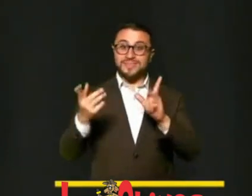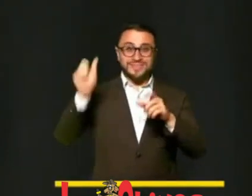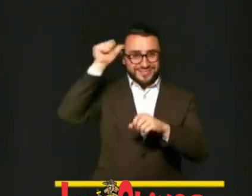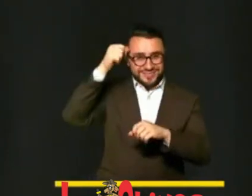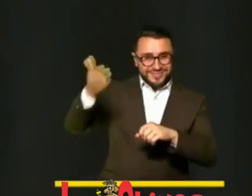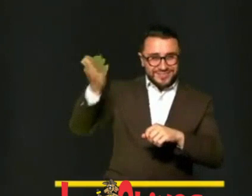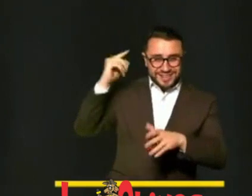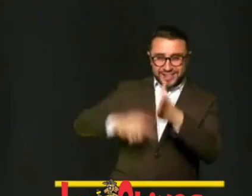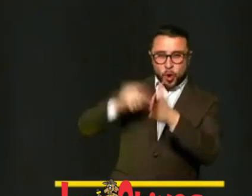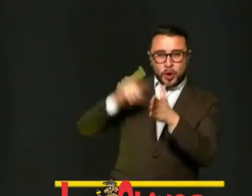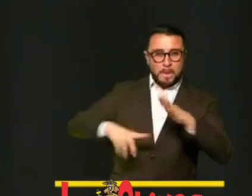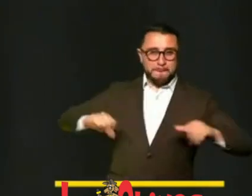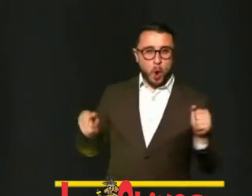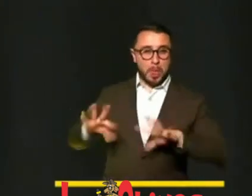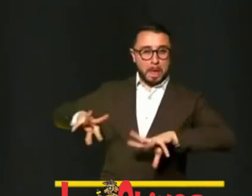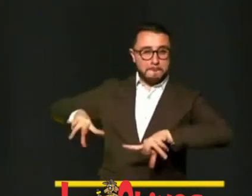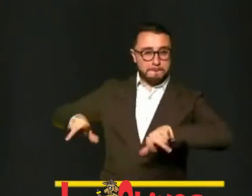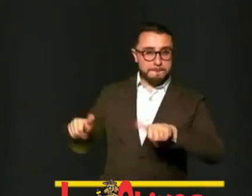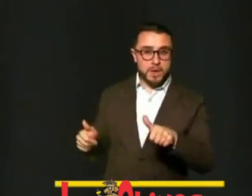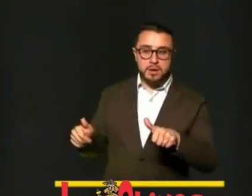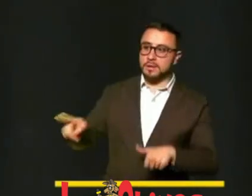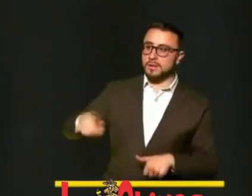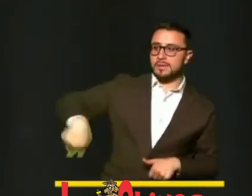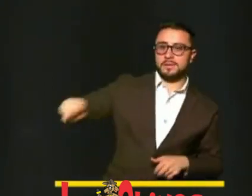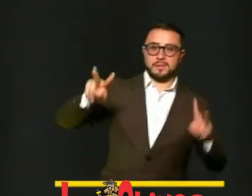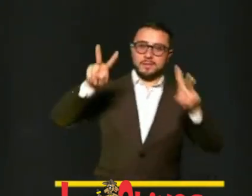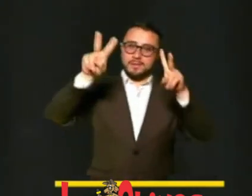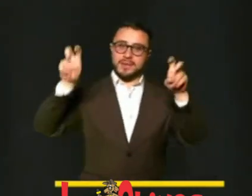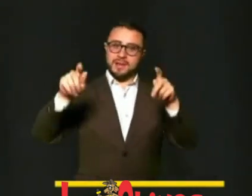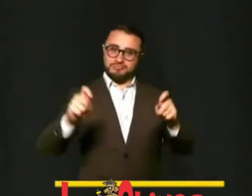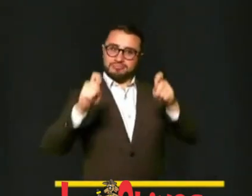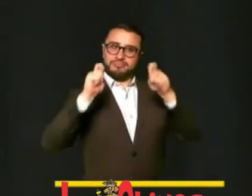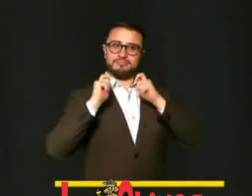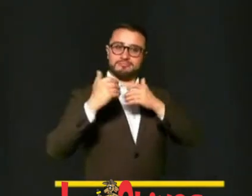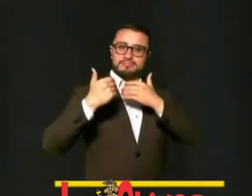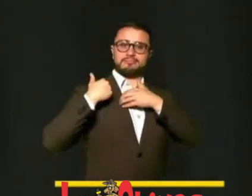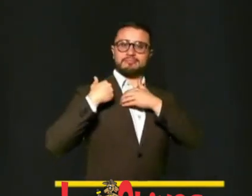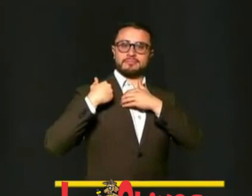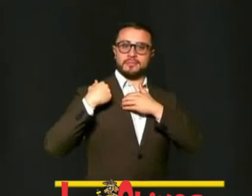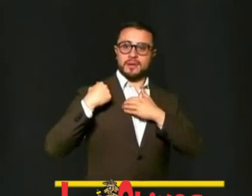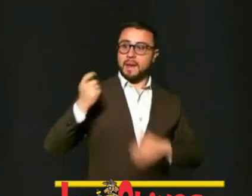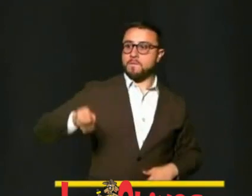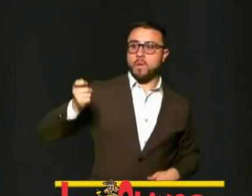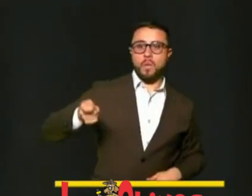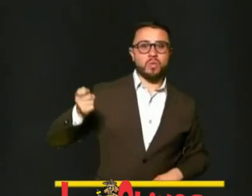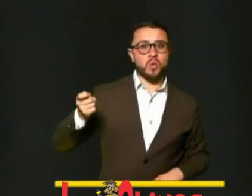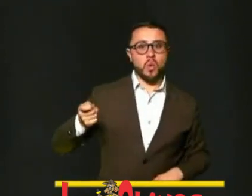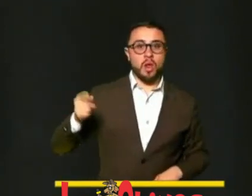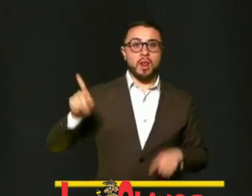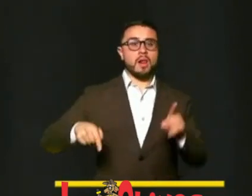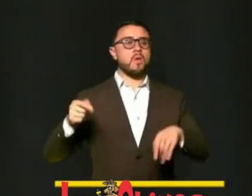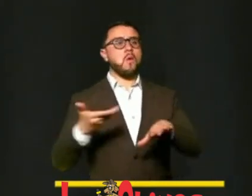la contratación de Bogotá cogieron el tema en sus manos y están algunos